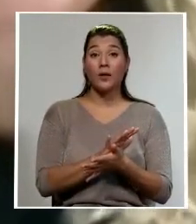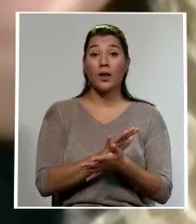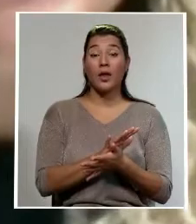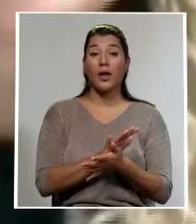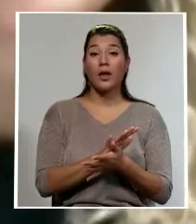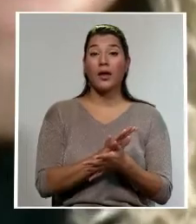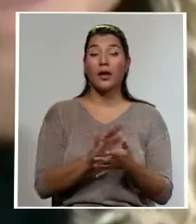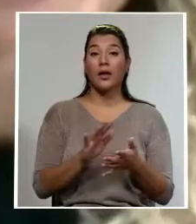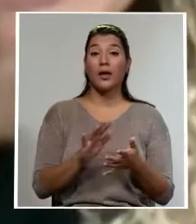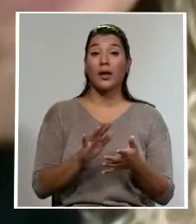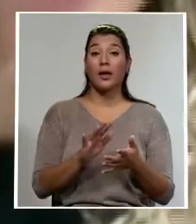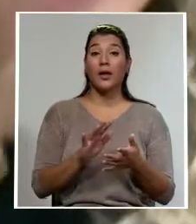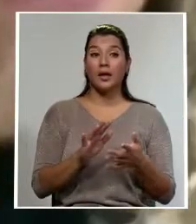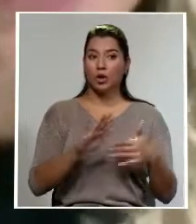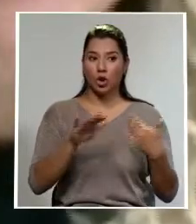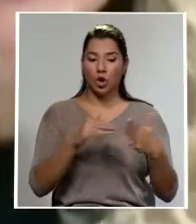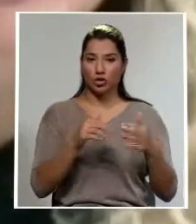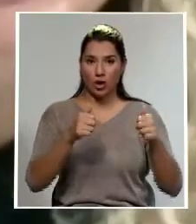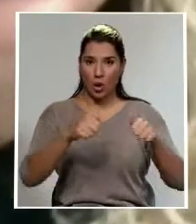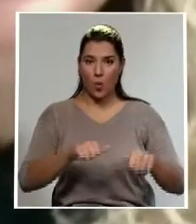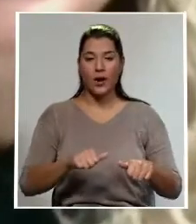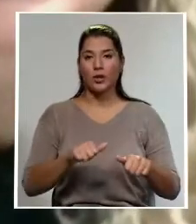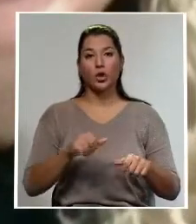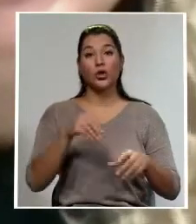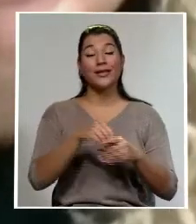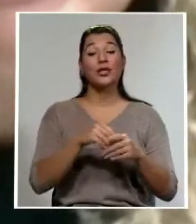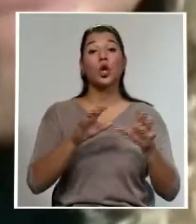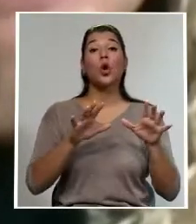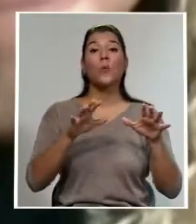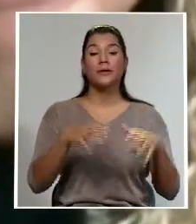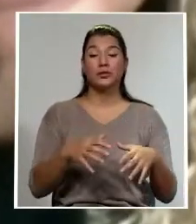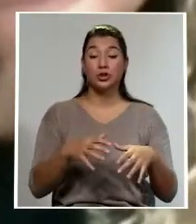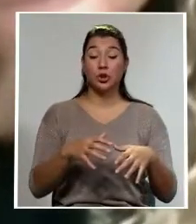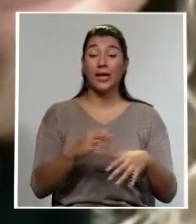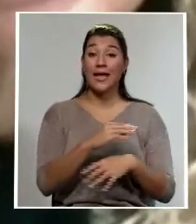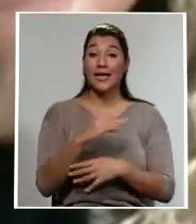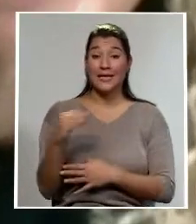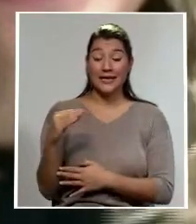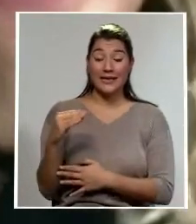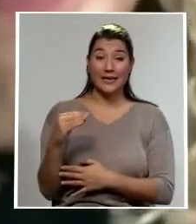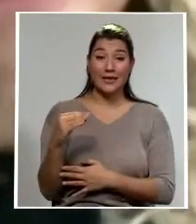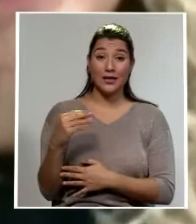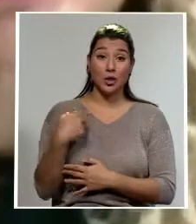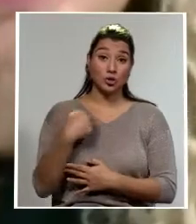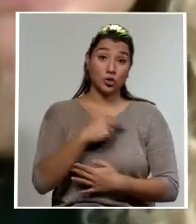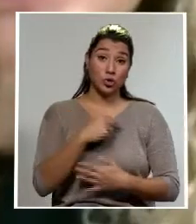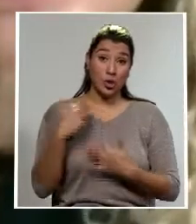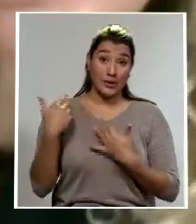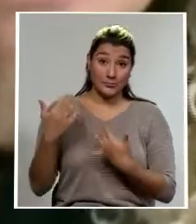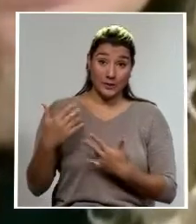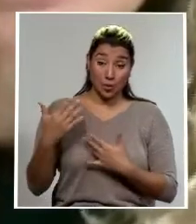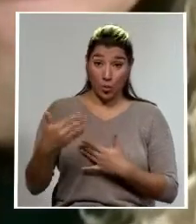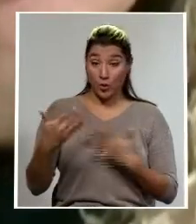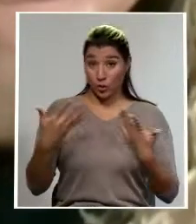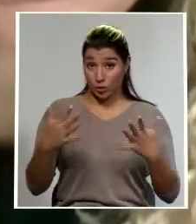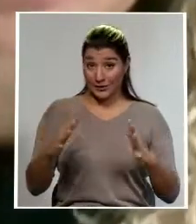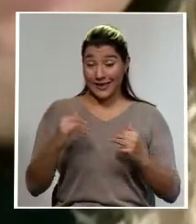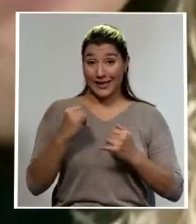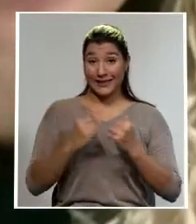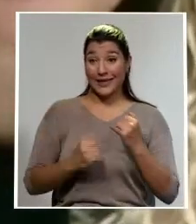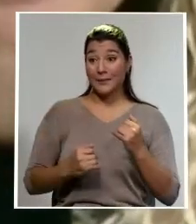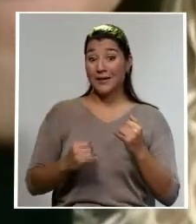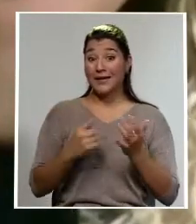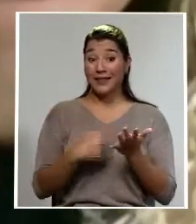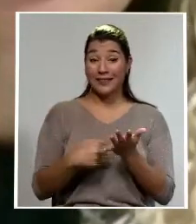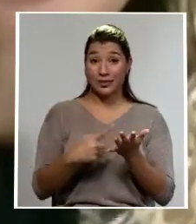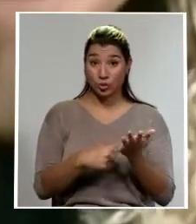y diputadas de la comisión, de todas las fracciones legislativas, y pues esperamos que una vez que se agote el tema de la discusión